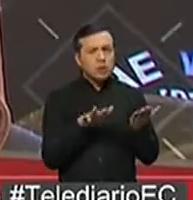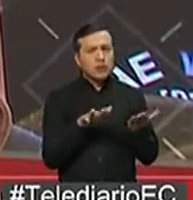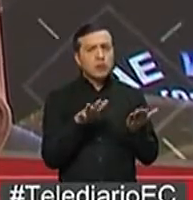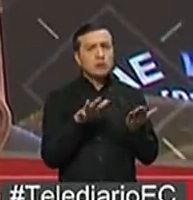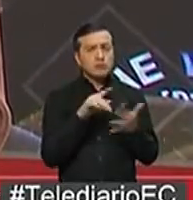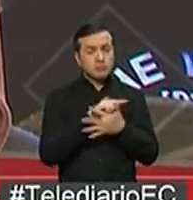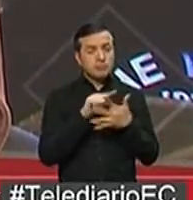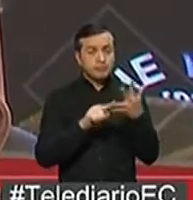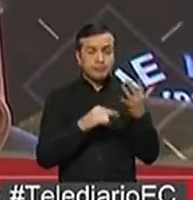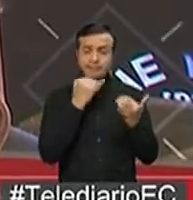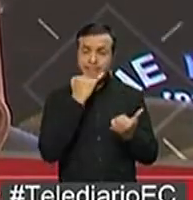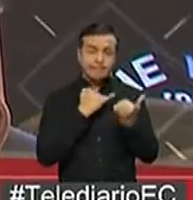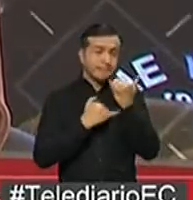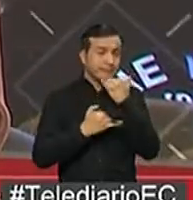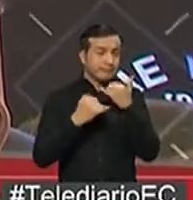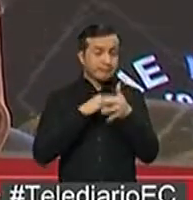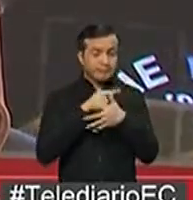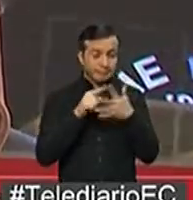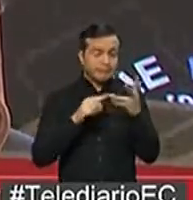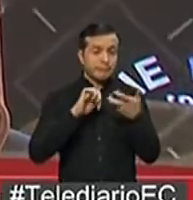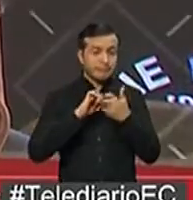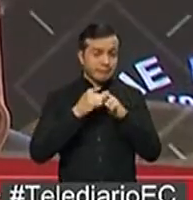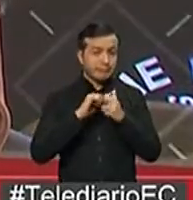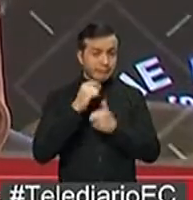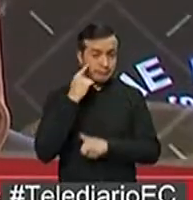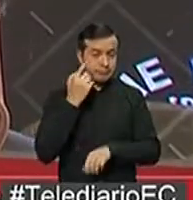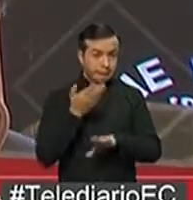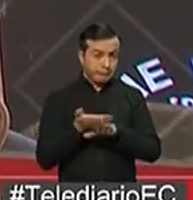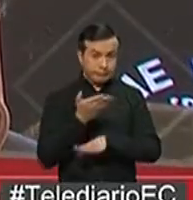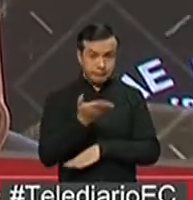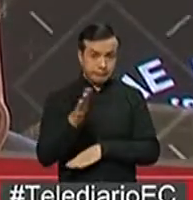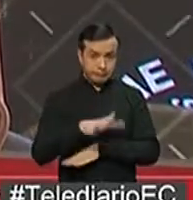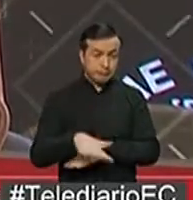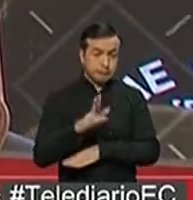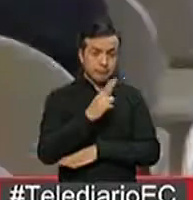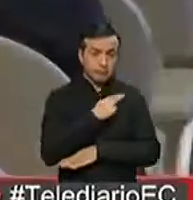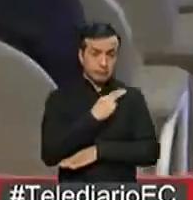varias irregularidades encontradas cuando llegaron al recinto universitario.